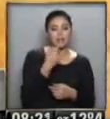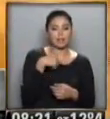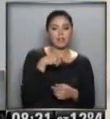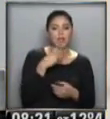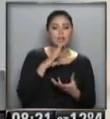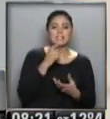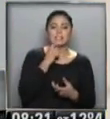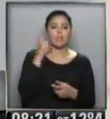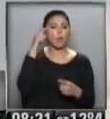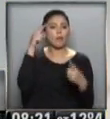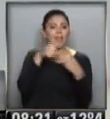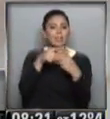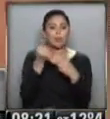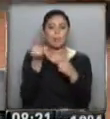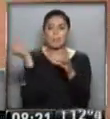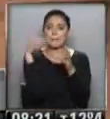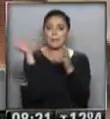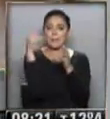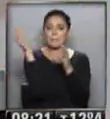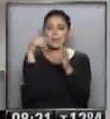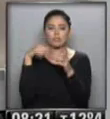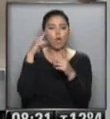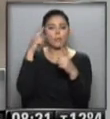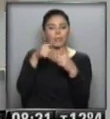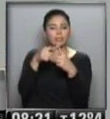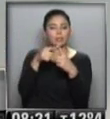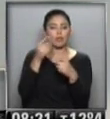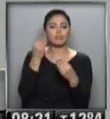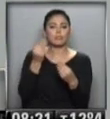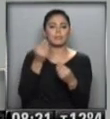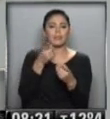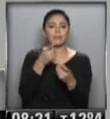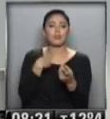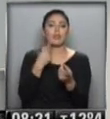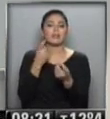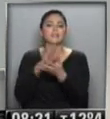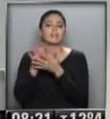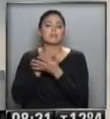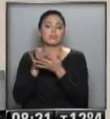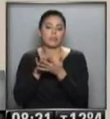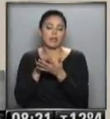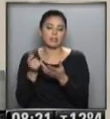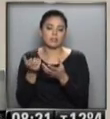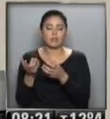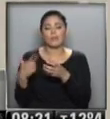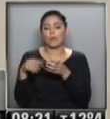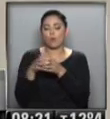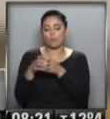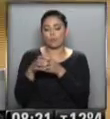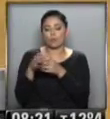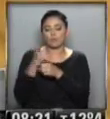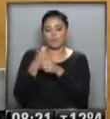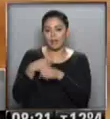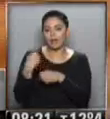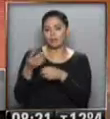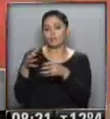beneficios deja de ser el objetivo y los objetivos pasan a ser otros más relacionados con la satisfacción de las necesidades formas como cooperativas como